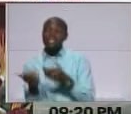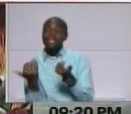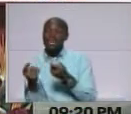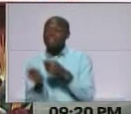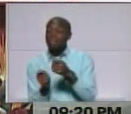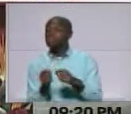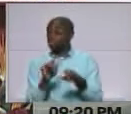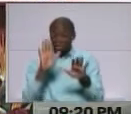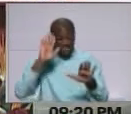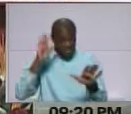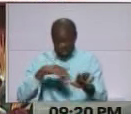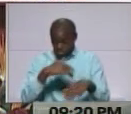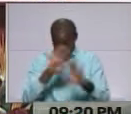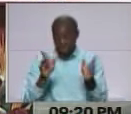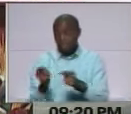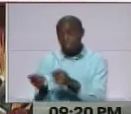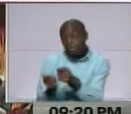imaginar.